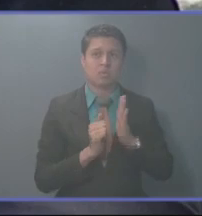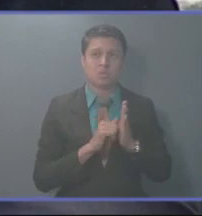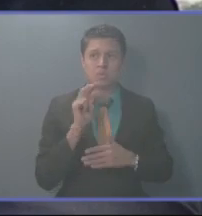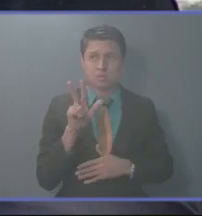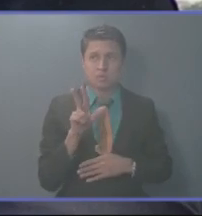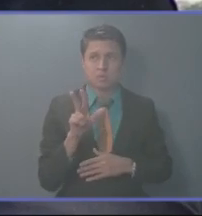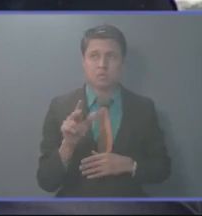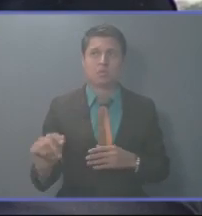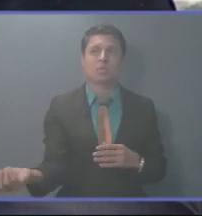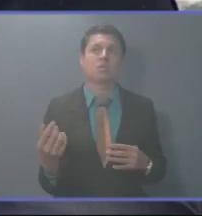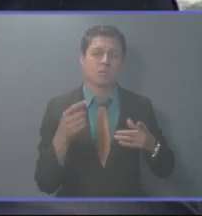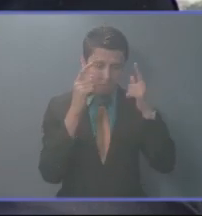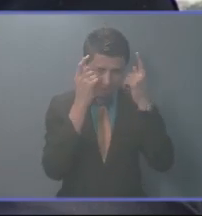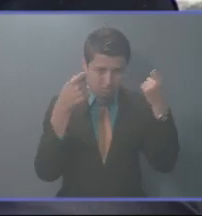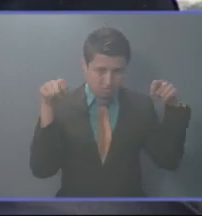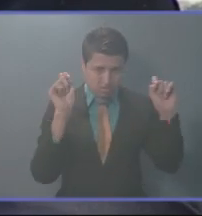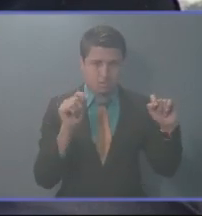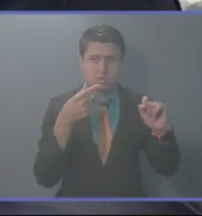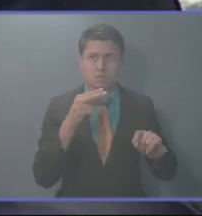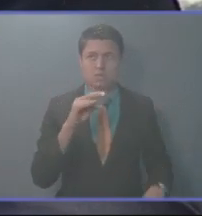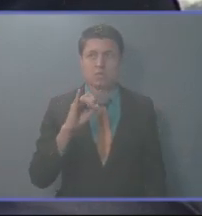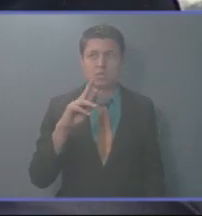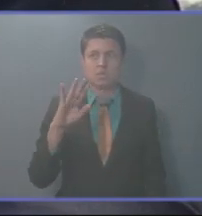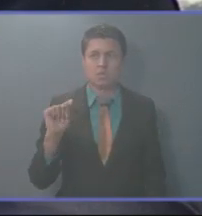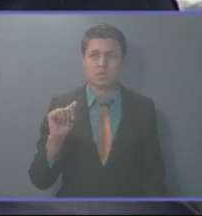común de los convenios de Ginebra de